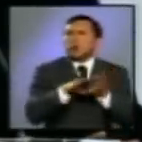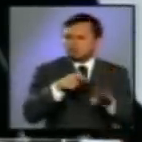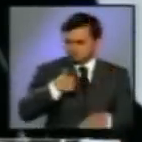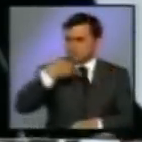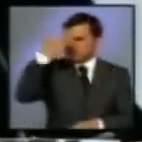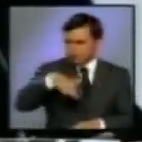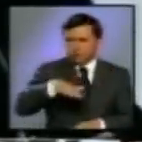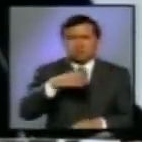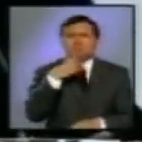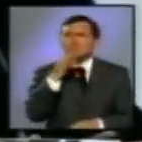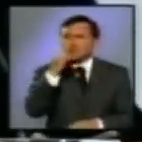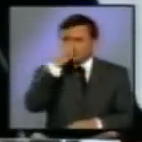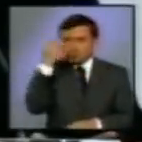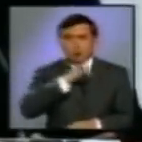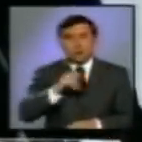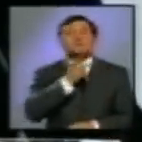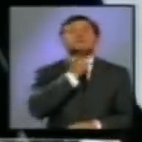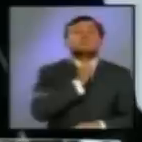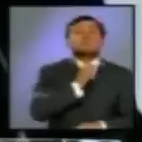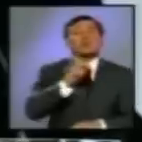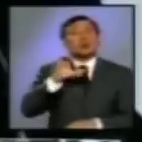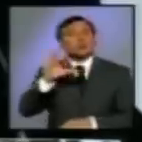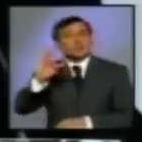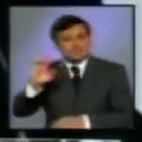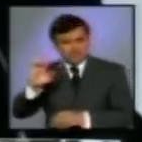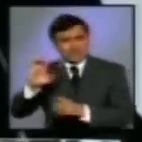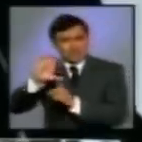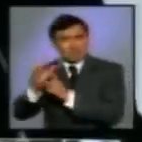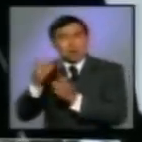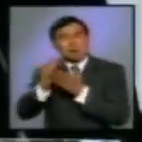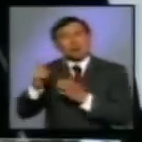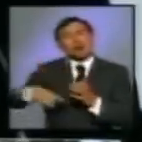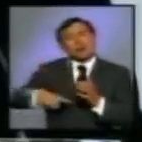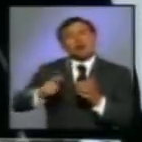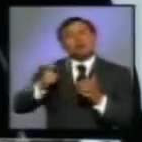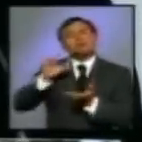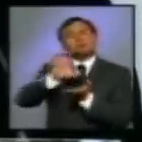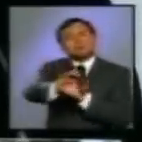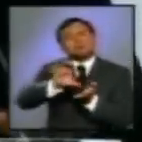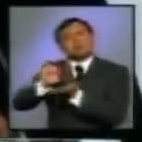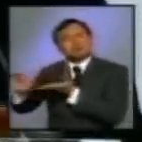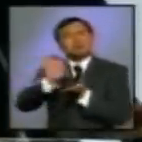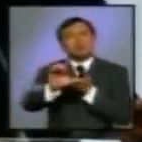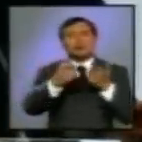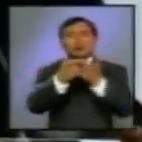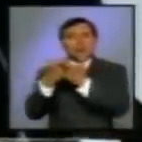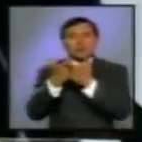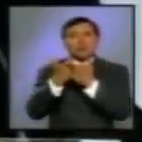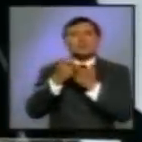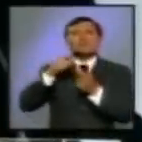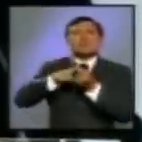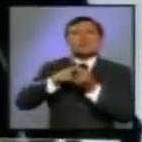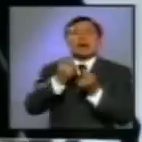Pemex y en la Comisión Federal de Electricidad. Los subsidios se quedan siempre en unas cuantas manos. Esto se